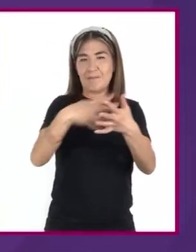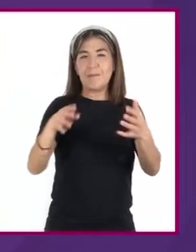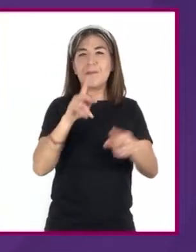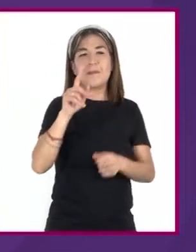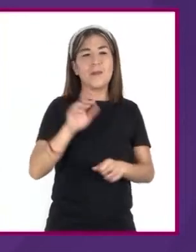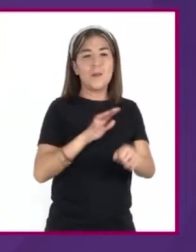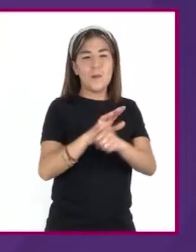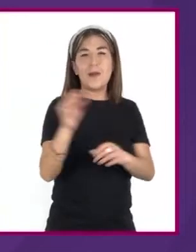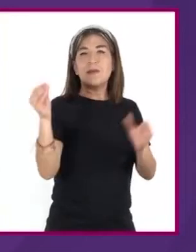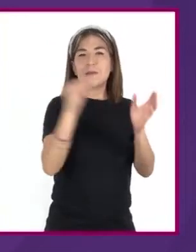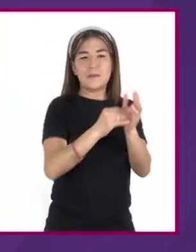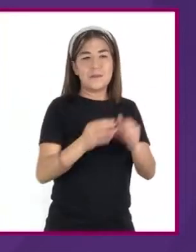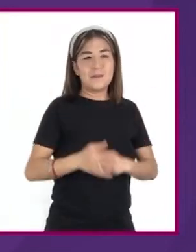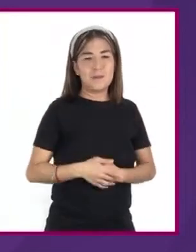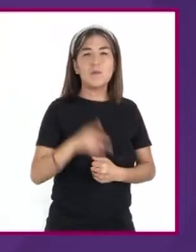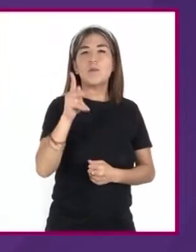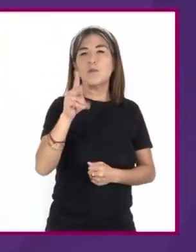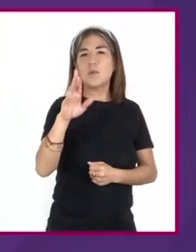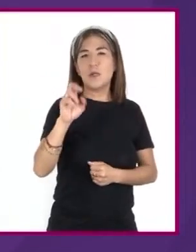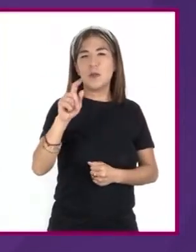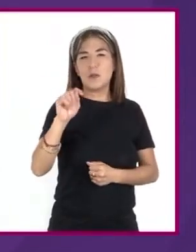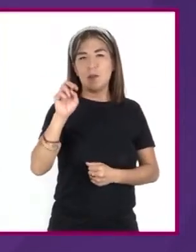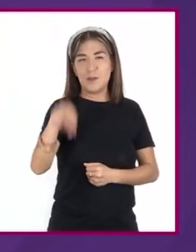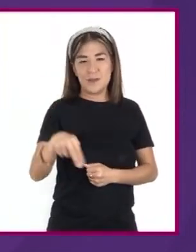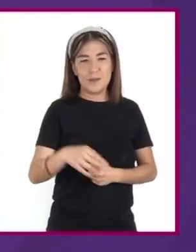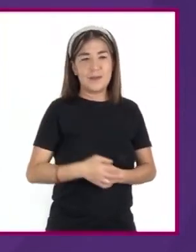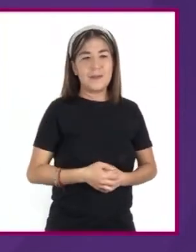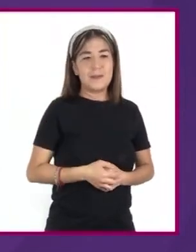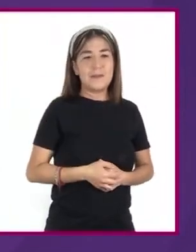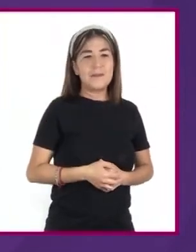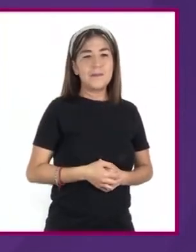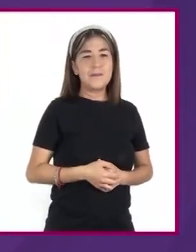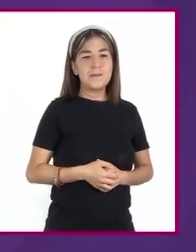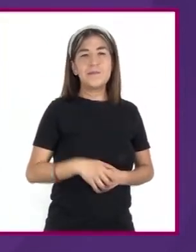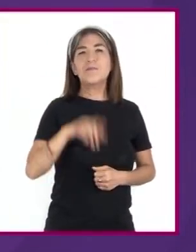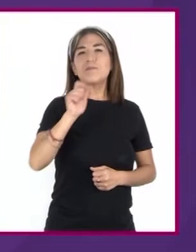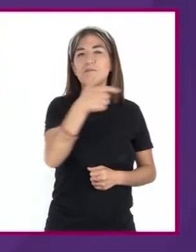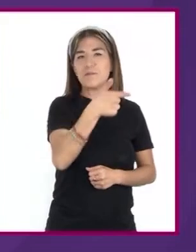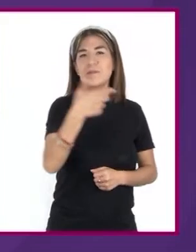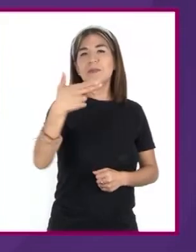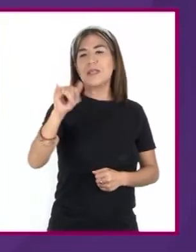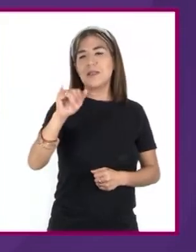colocamos un protón. Nos aparece que es el hidrógeno.